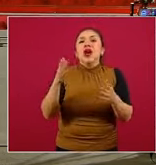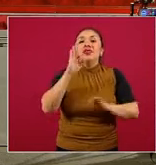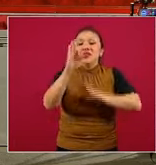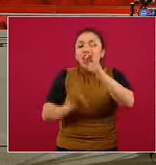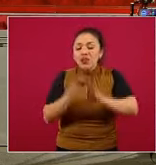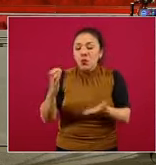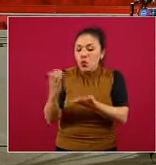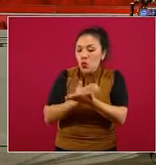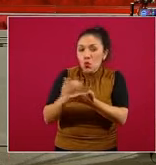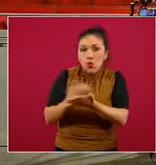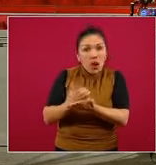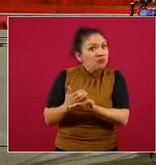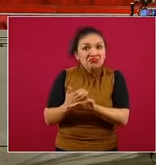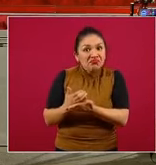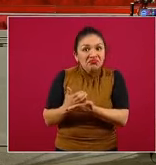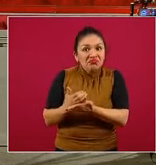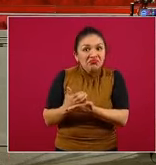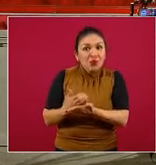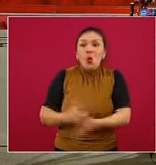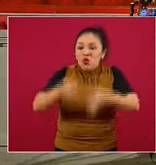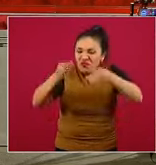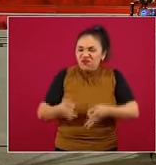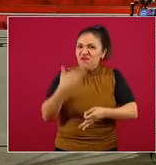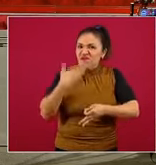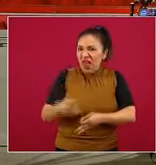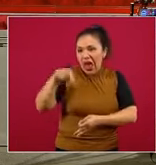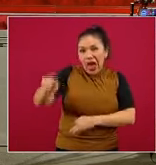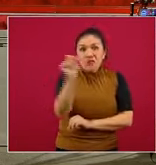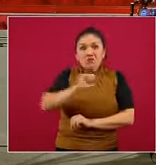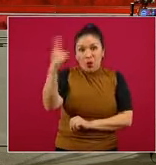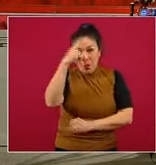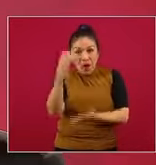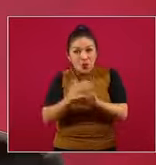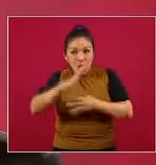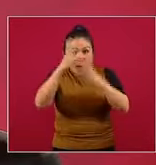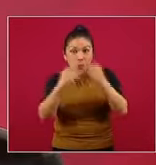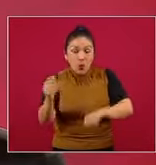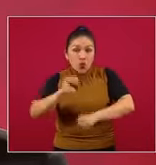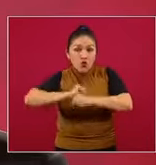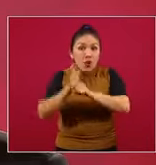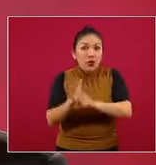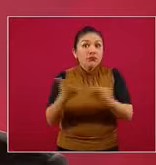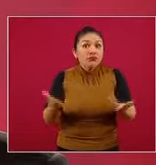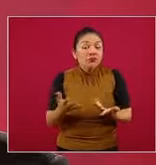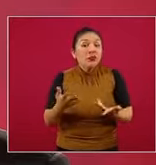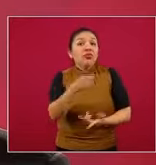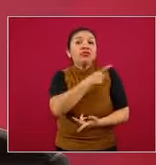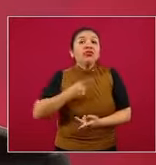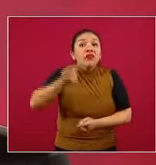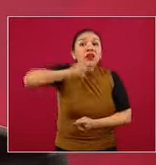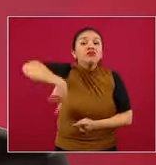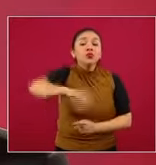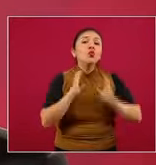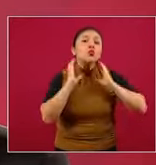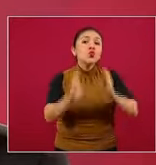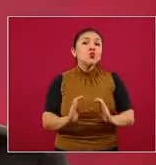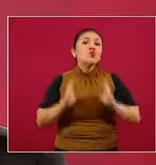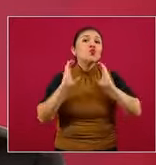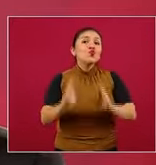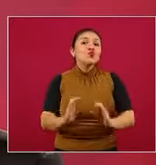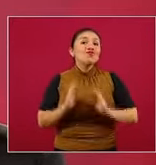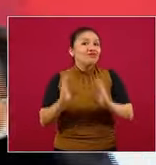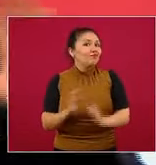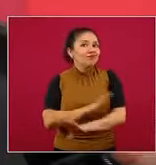tratamientos específicos eficaces o efectivos para el COVID, lo que nos queda son las medidas de prevención